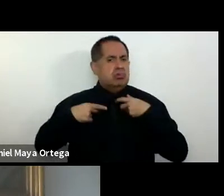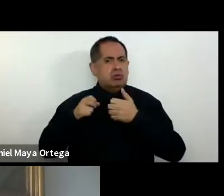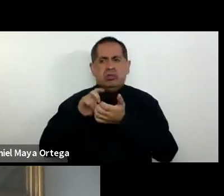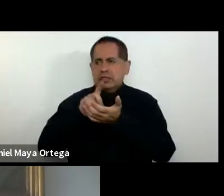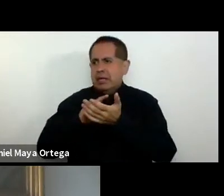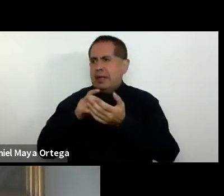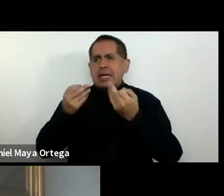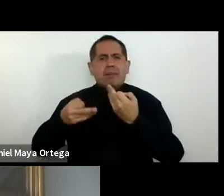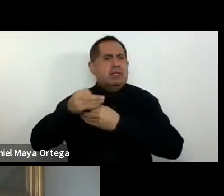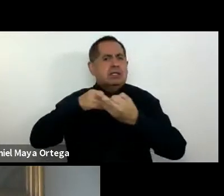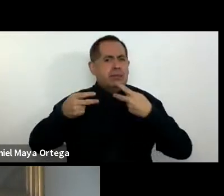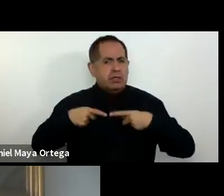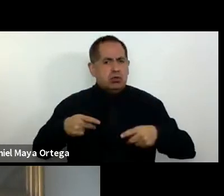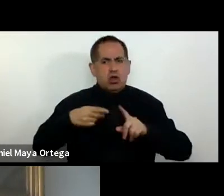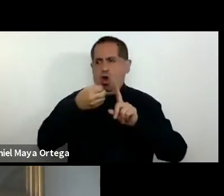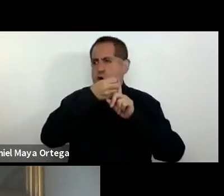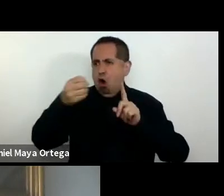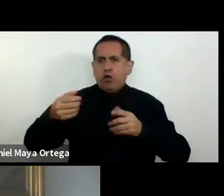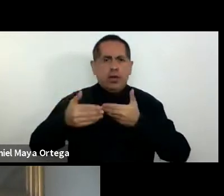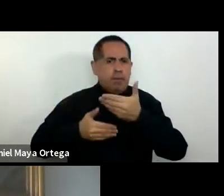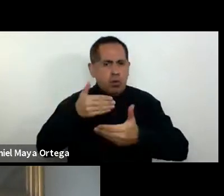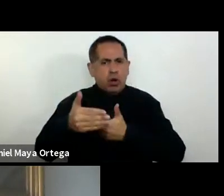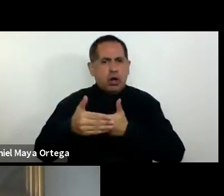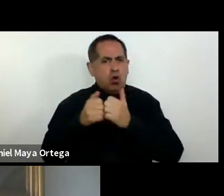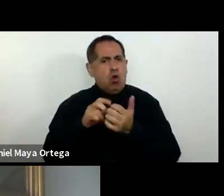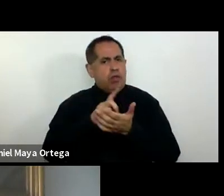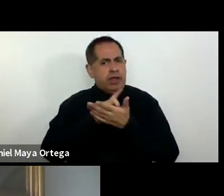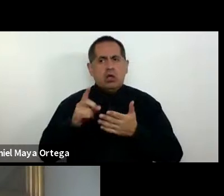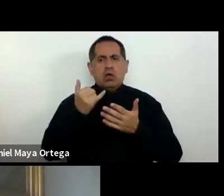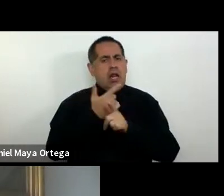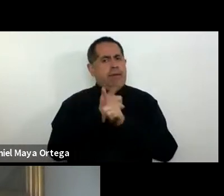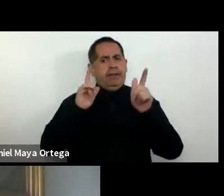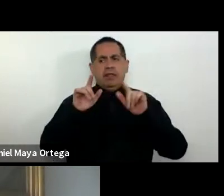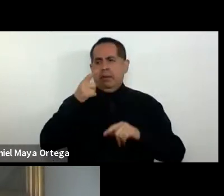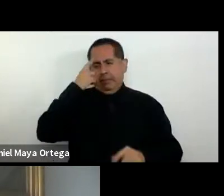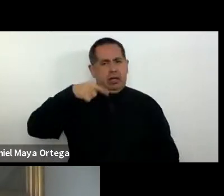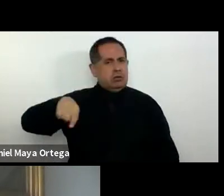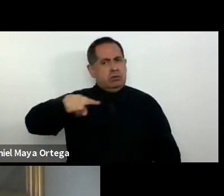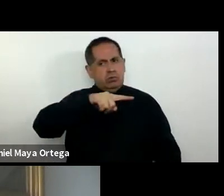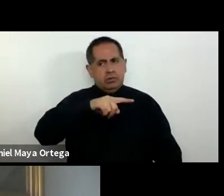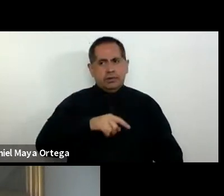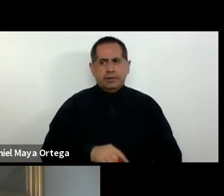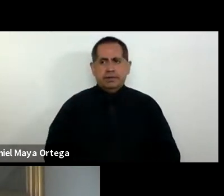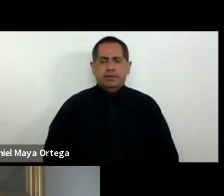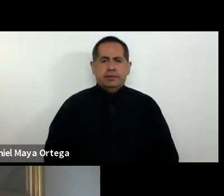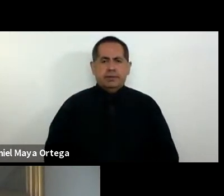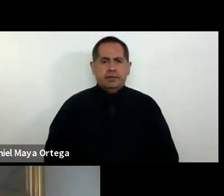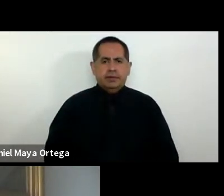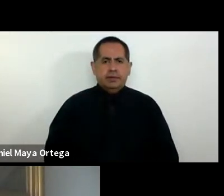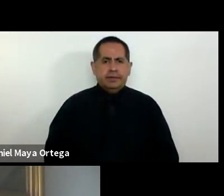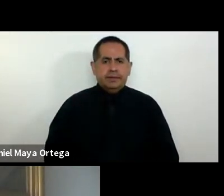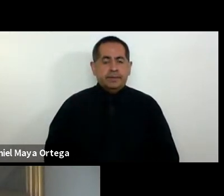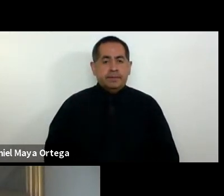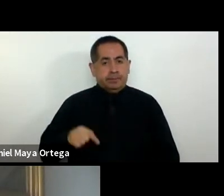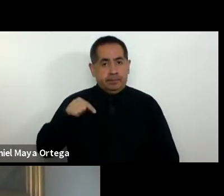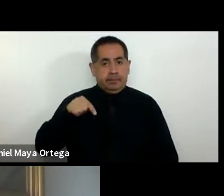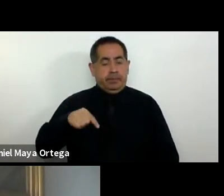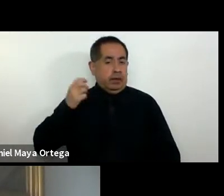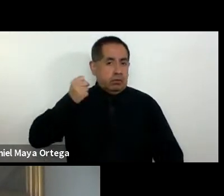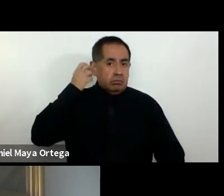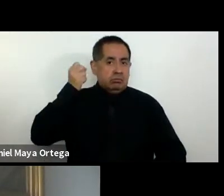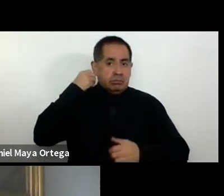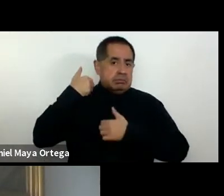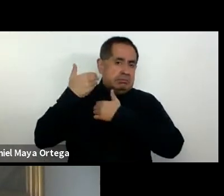orden y progreso, de sus derechos y libertades. A lo largo de estos días